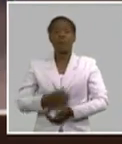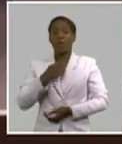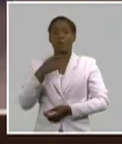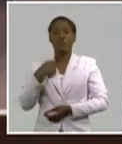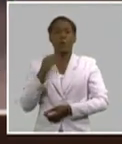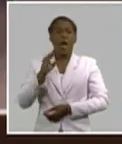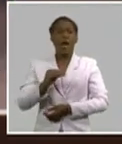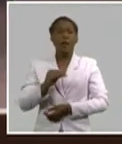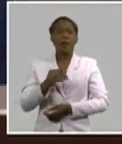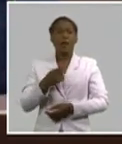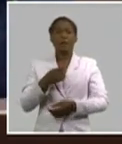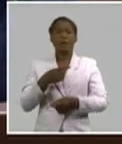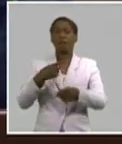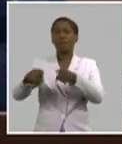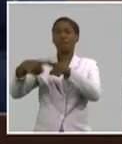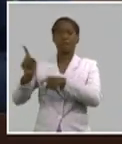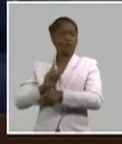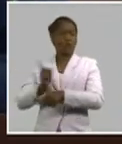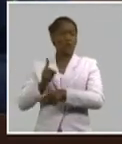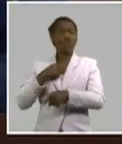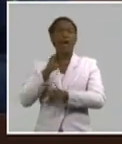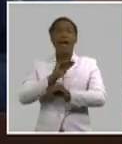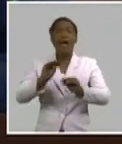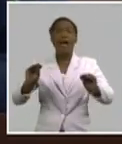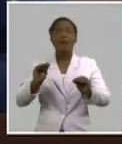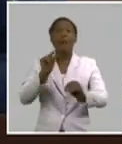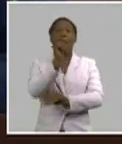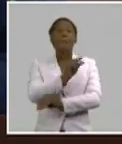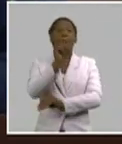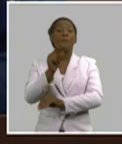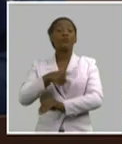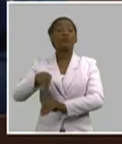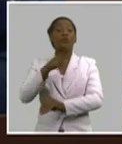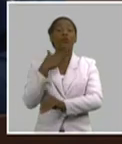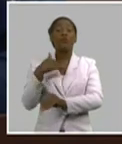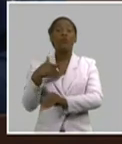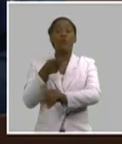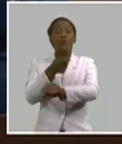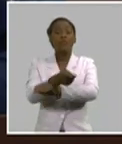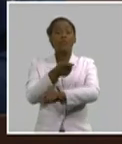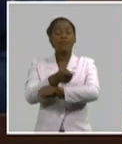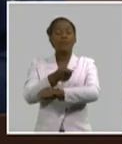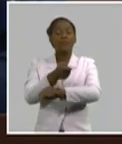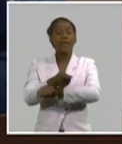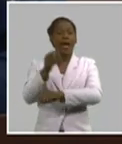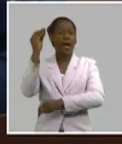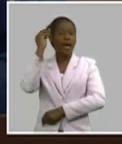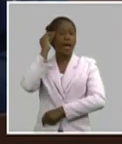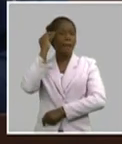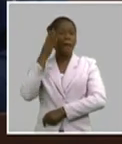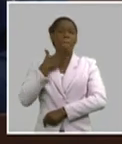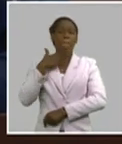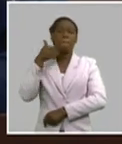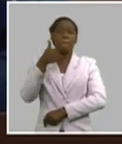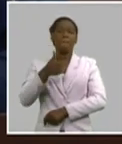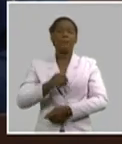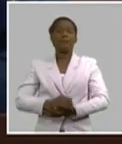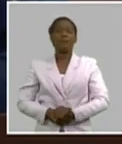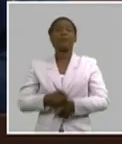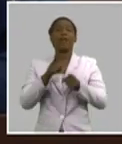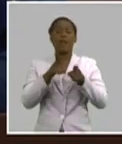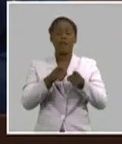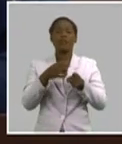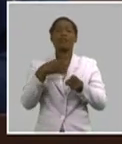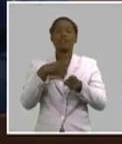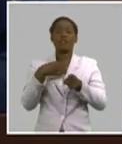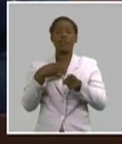personas hacia las cuales vamos a orientar esa política de cuadro. Y son componentes también todo el